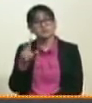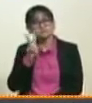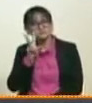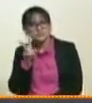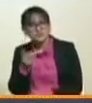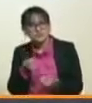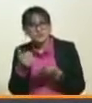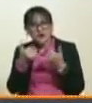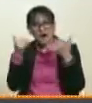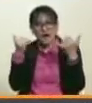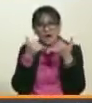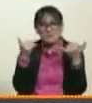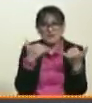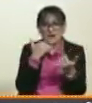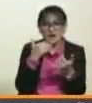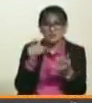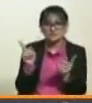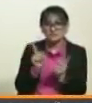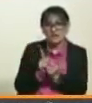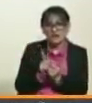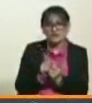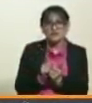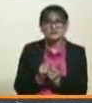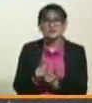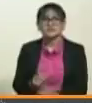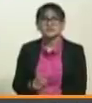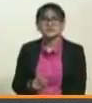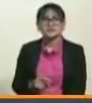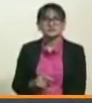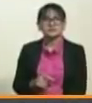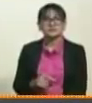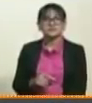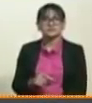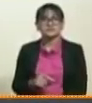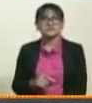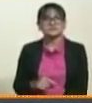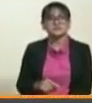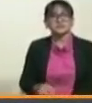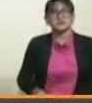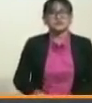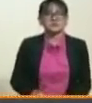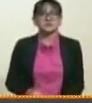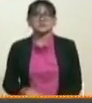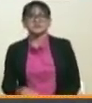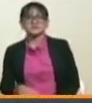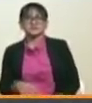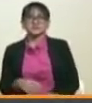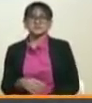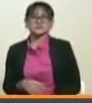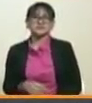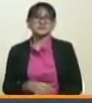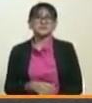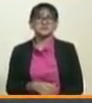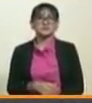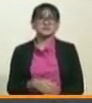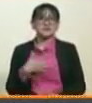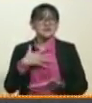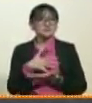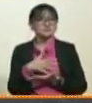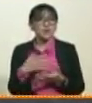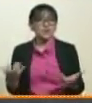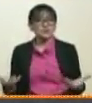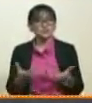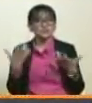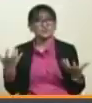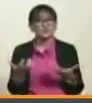vean manipulando el servicio cercano que anden con botellas con gasolina bombas molotov para crear o quemar